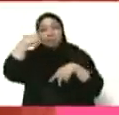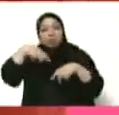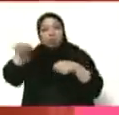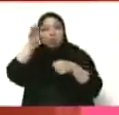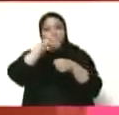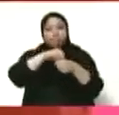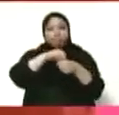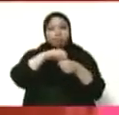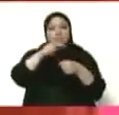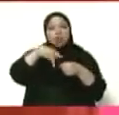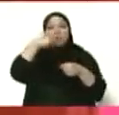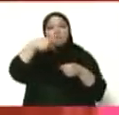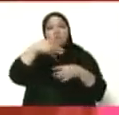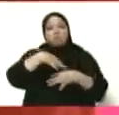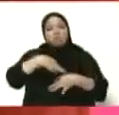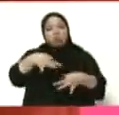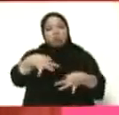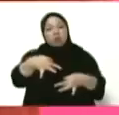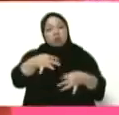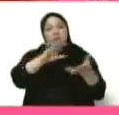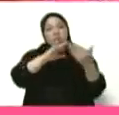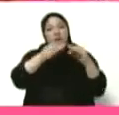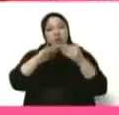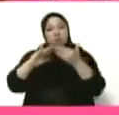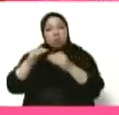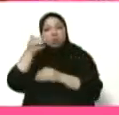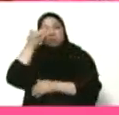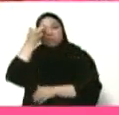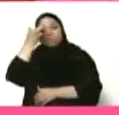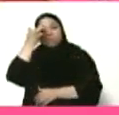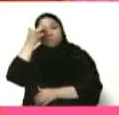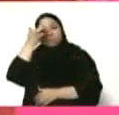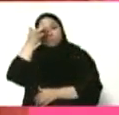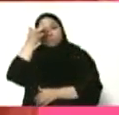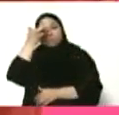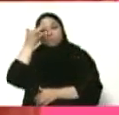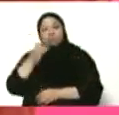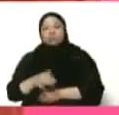impusiera sobre el interés colectivo.